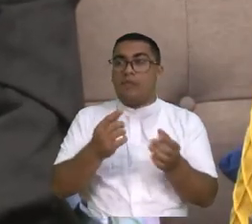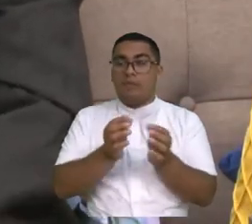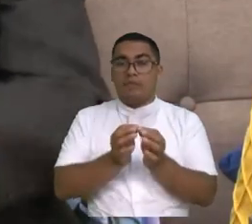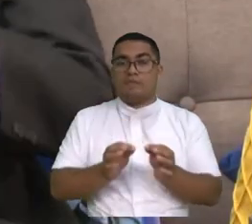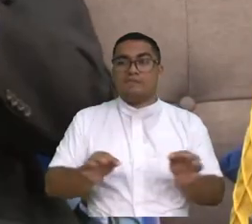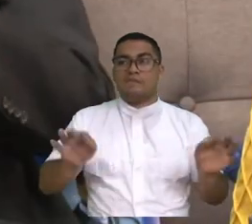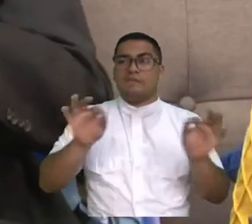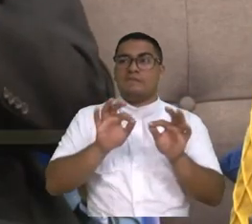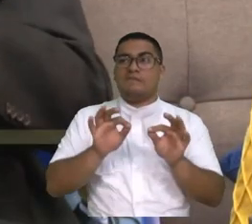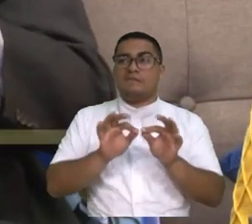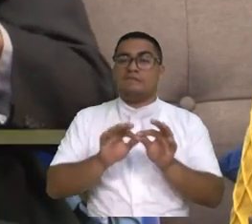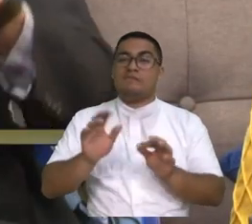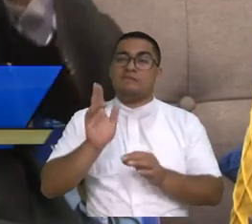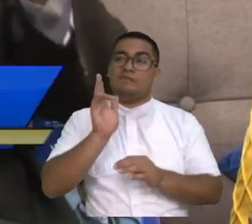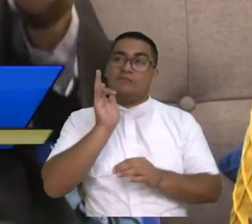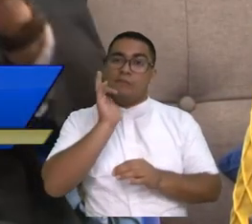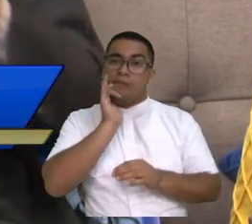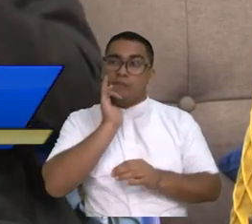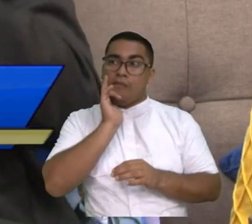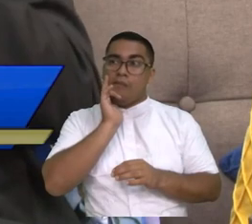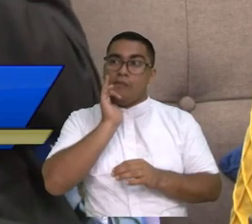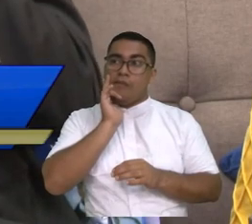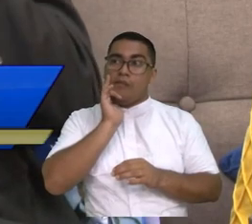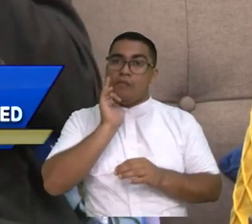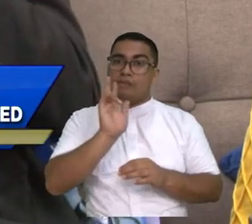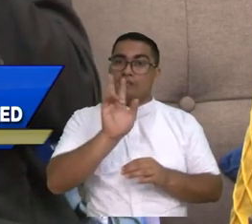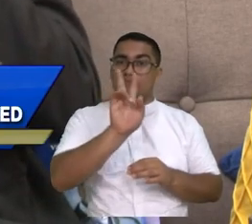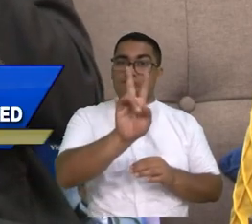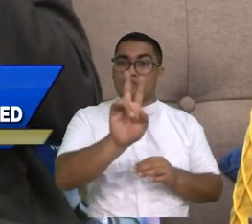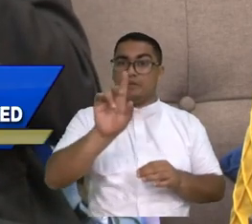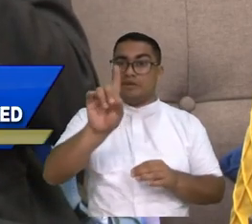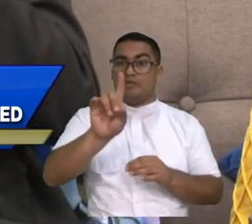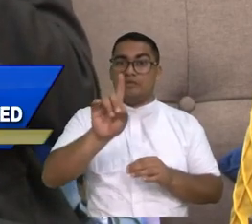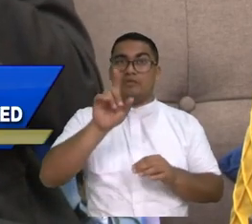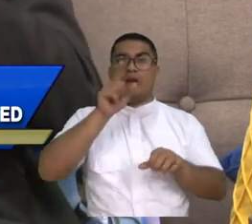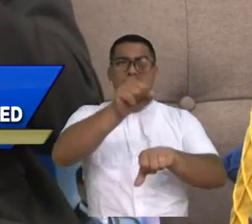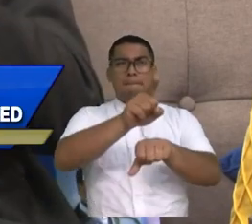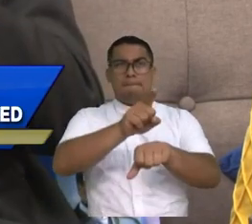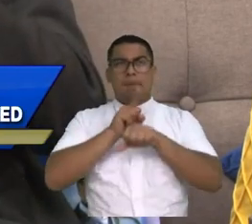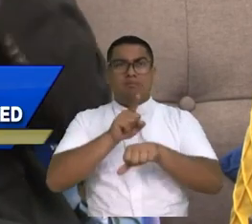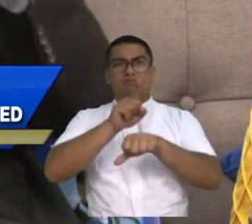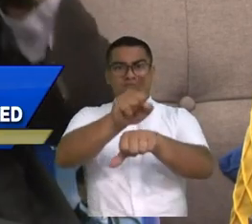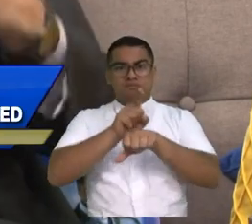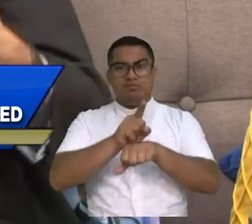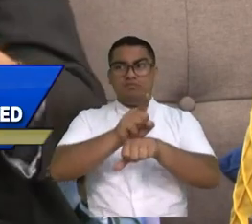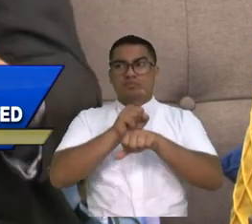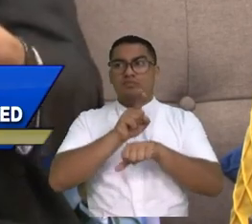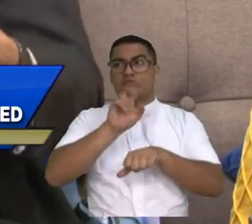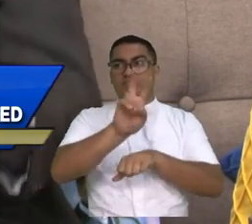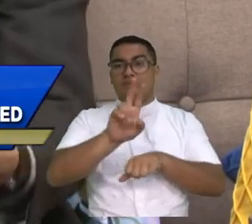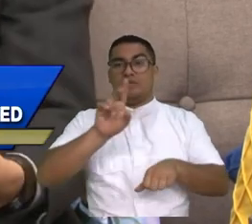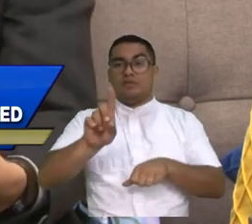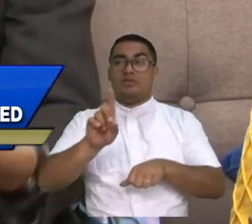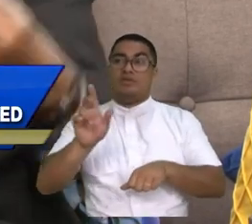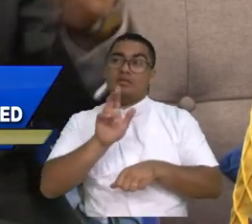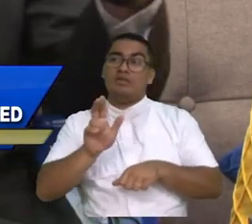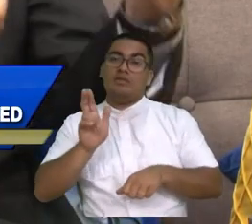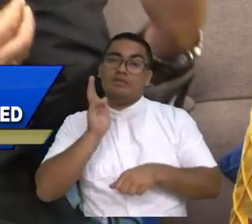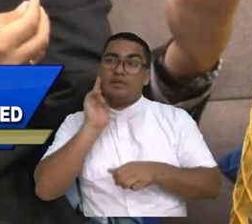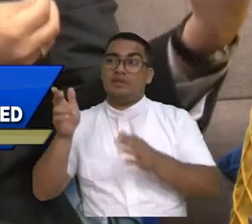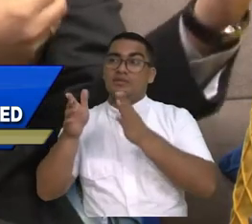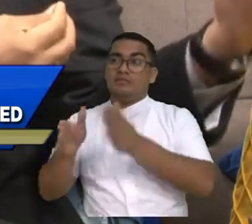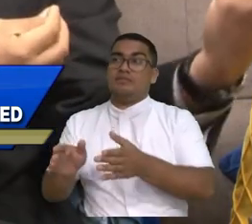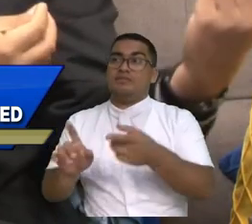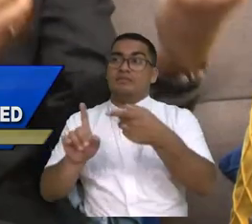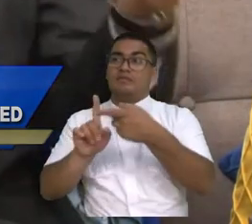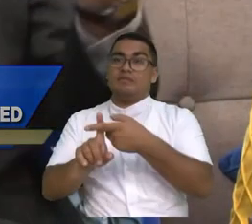destacar. A Rubén Darío se le entierra con 21 cañonazos de salva. Pero vuelvo y te repito, es algo irónico que esos